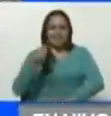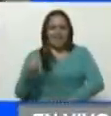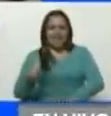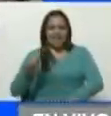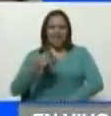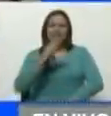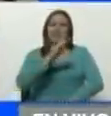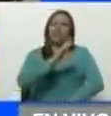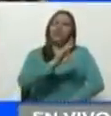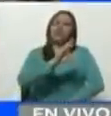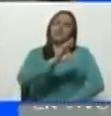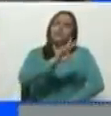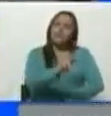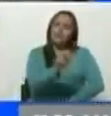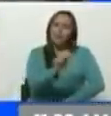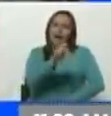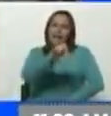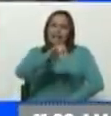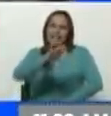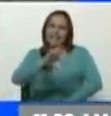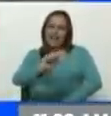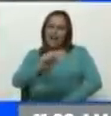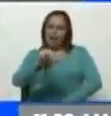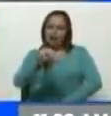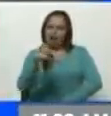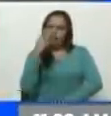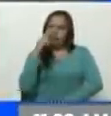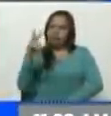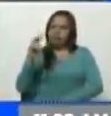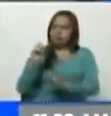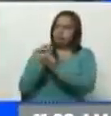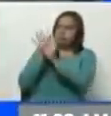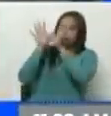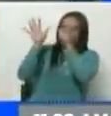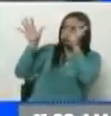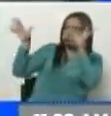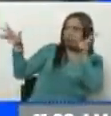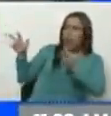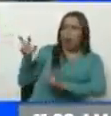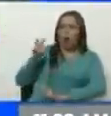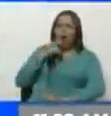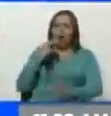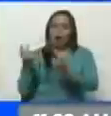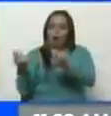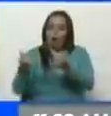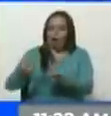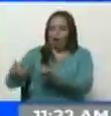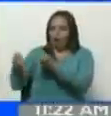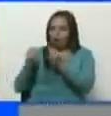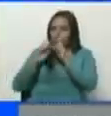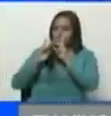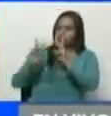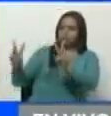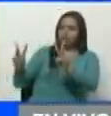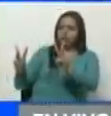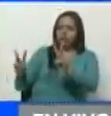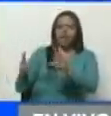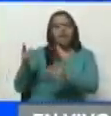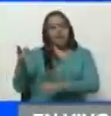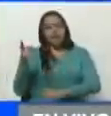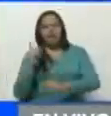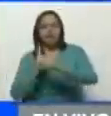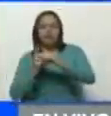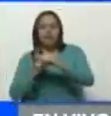aquel pasto, aquella riqueza, aquella cosa impresionante. Desde luego tiene un aspecto bueno,